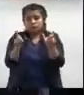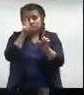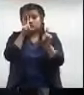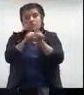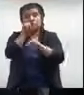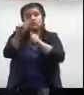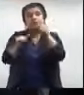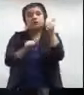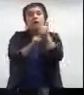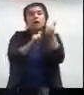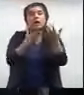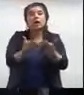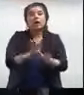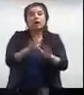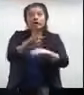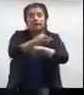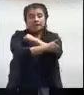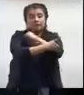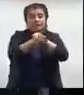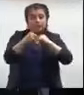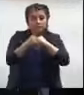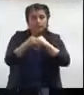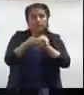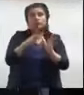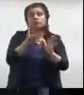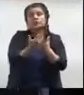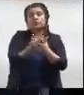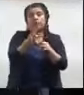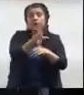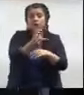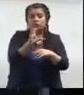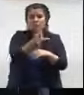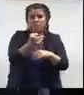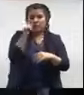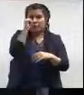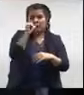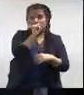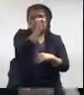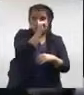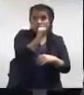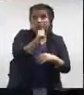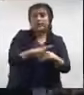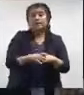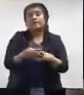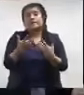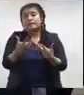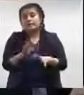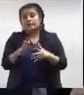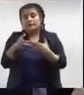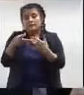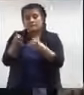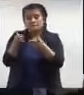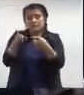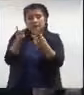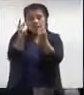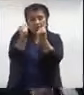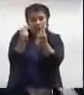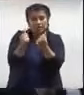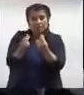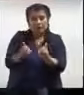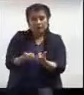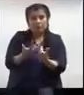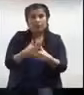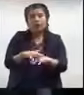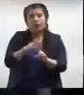Investigación Especializada en Delitos de Crimen Organizado, Narcoactividad y Lavado de Dinero u Otros Activos y